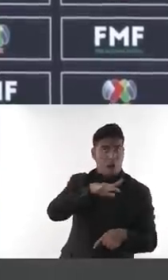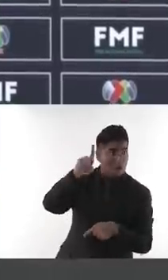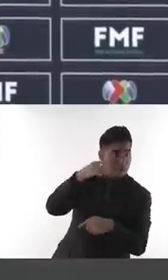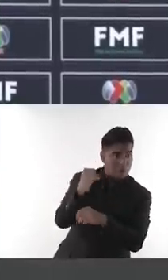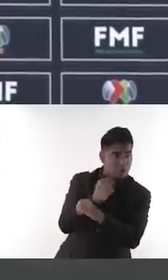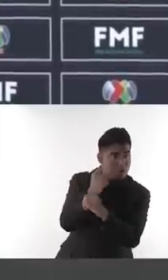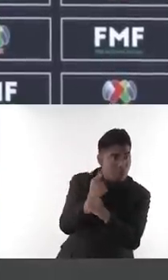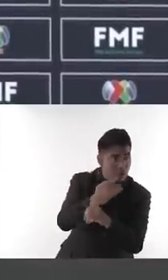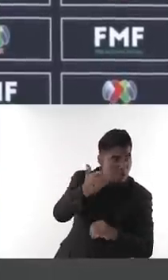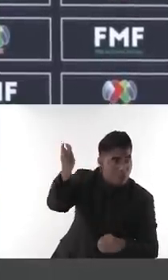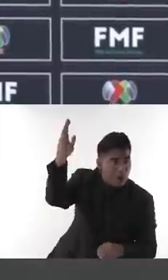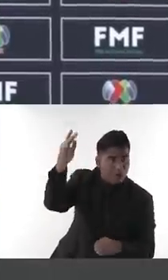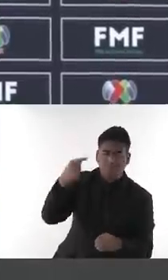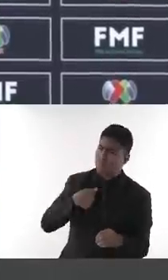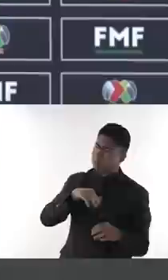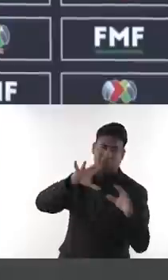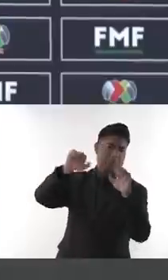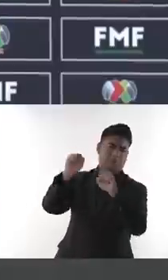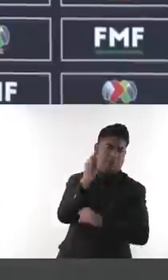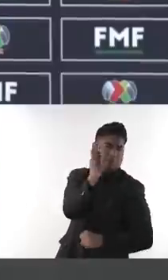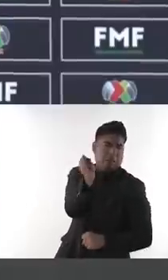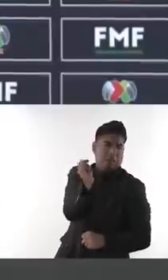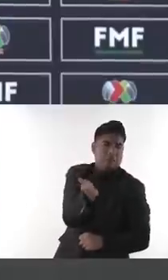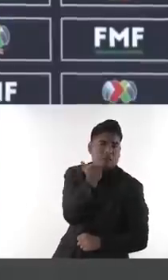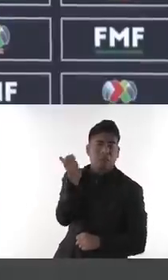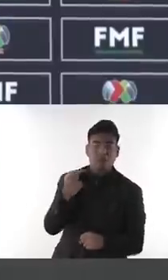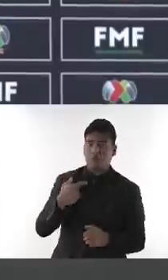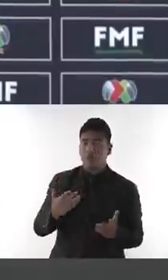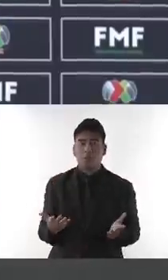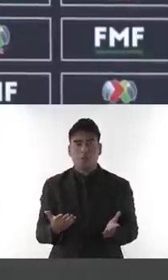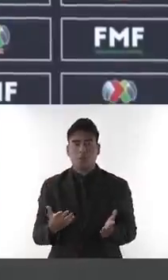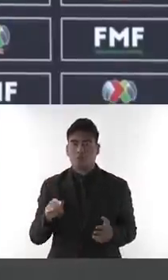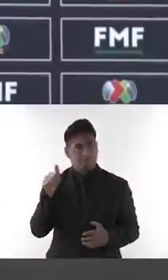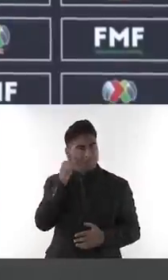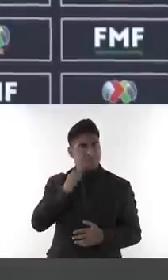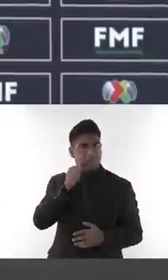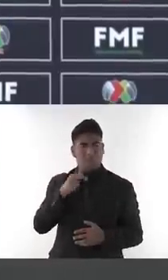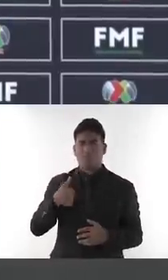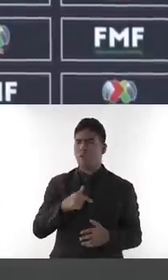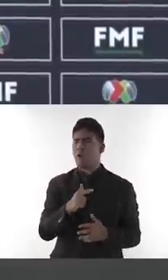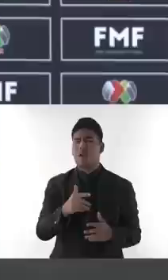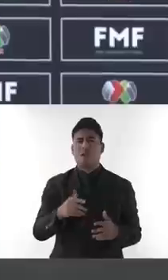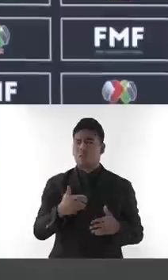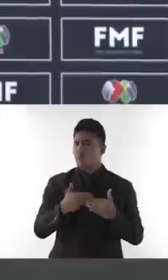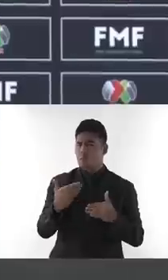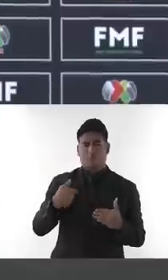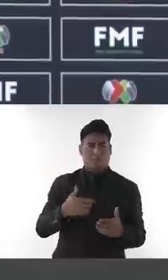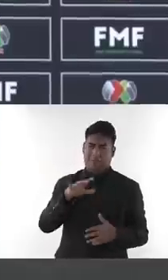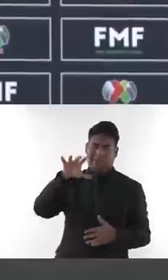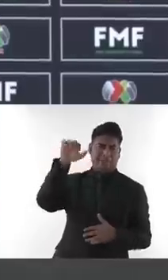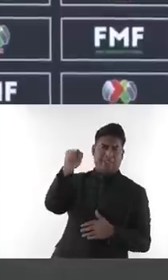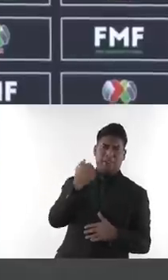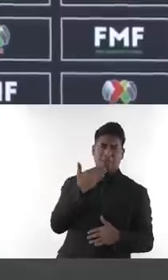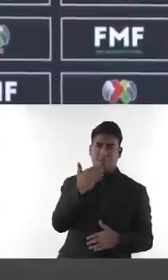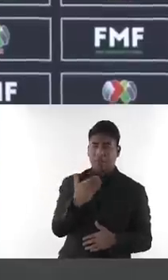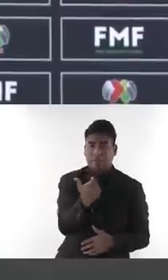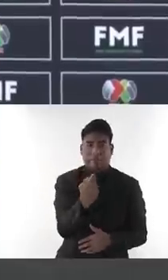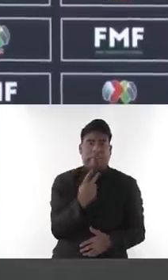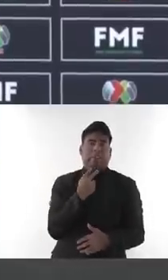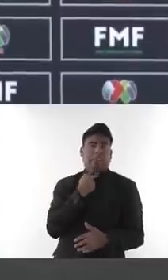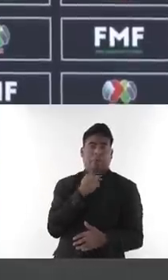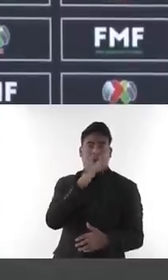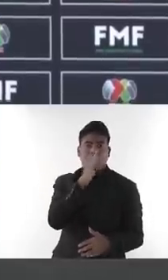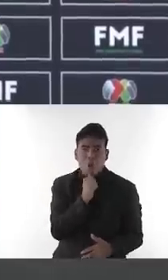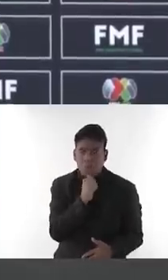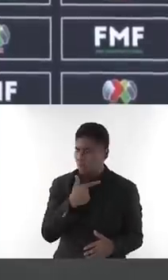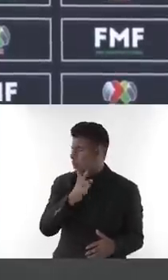no importa que renuncies en lo económico, en el largo plazo lo económico llegará, pero en lo deportivo te sirve.